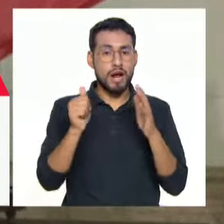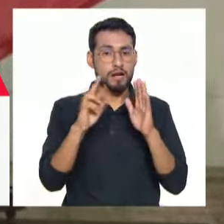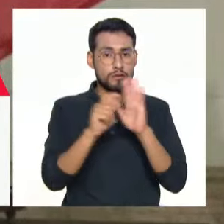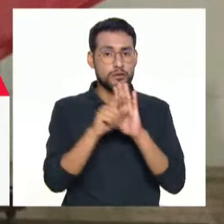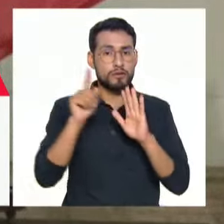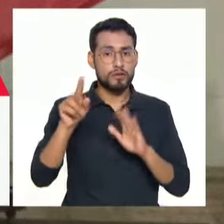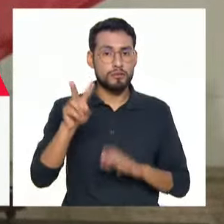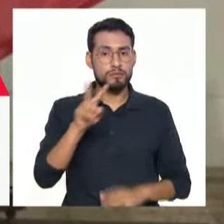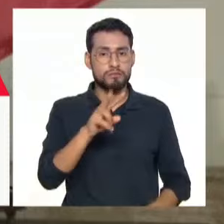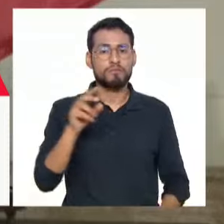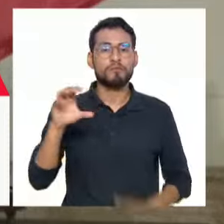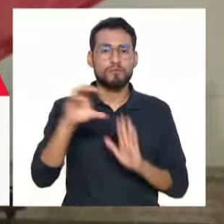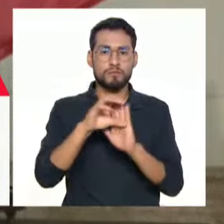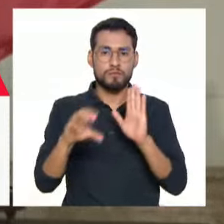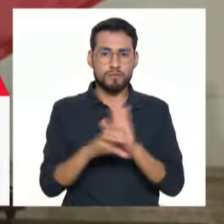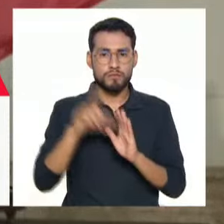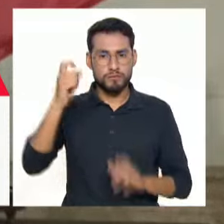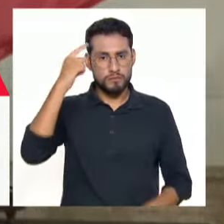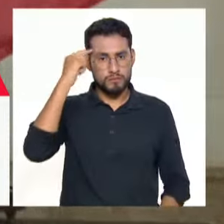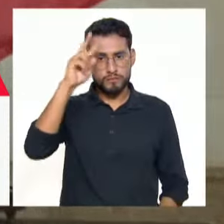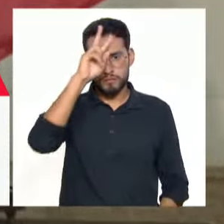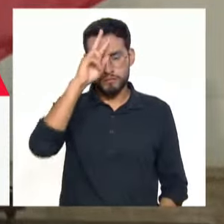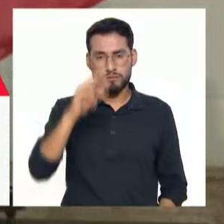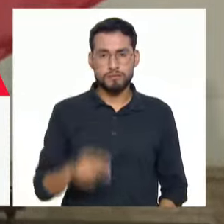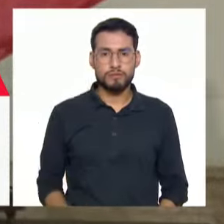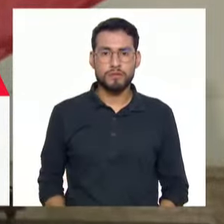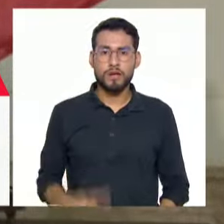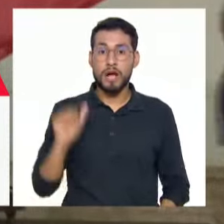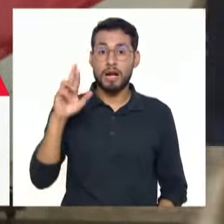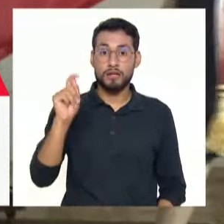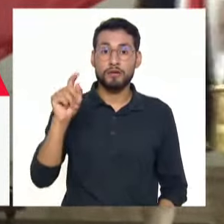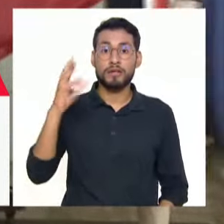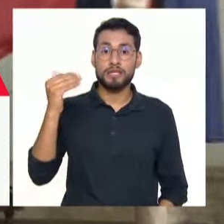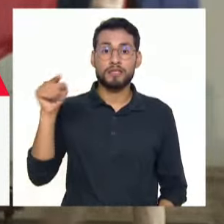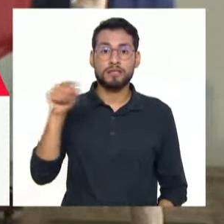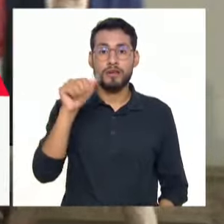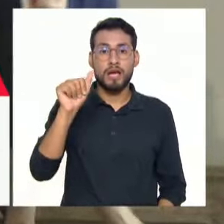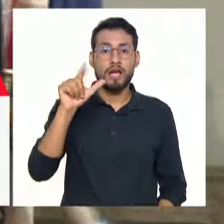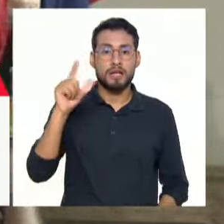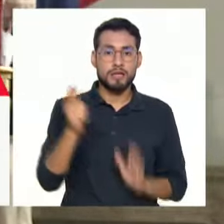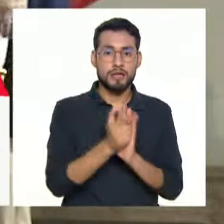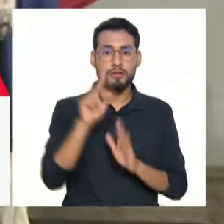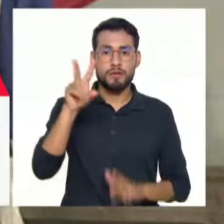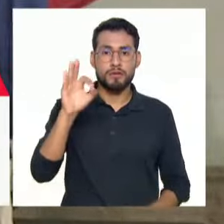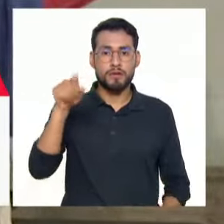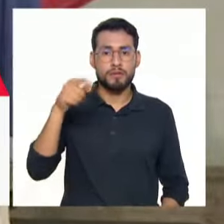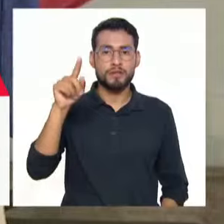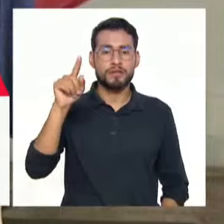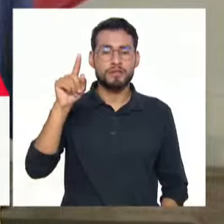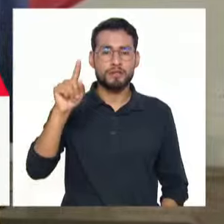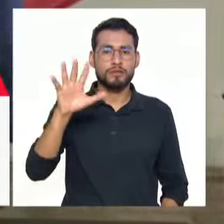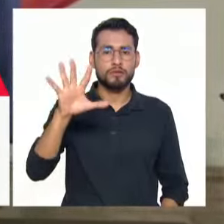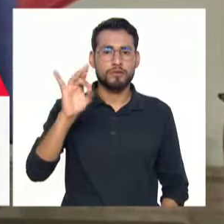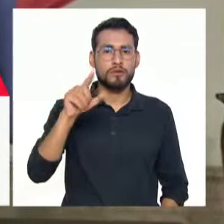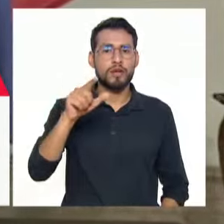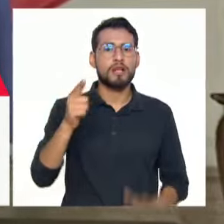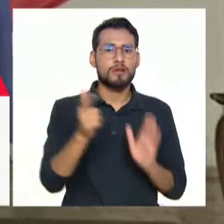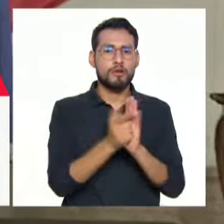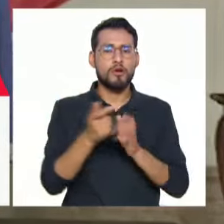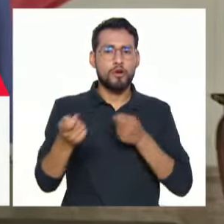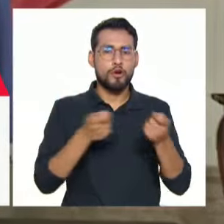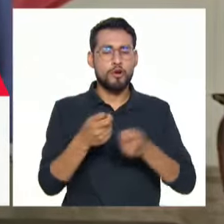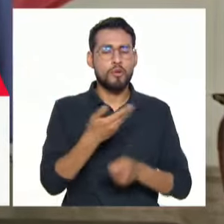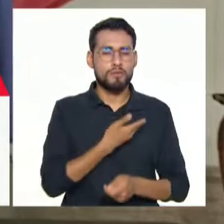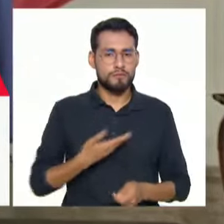artículo 122 de la Constitución Política del Perú, el artículo 15-A de la Ley 29.158, Ley Orgánica del